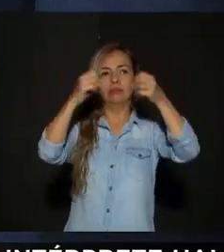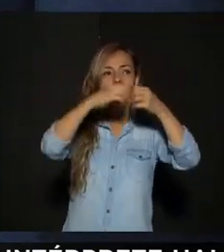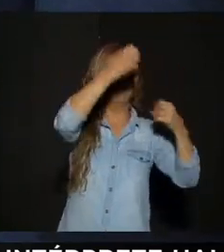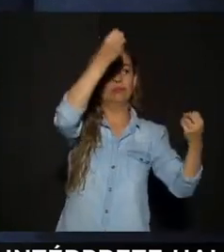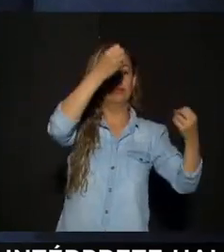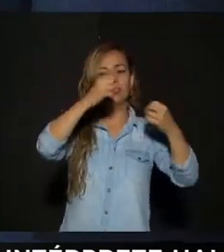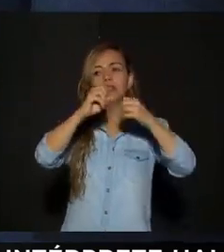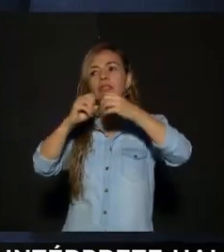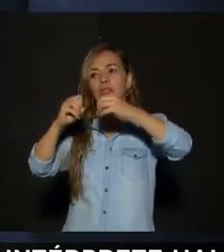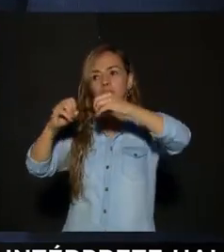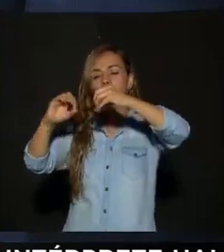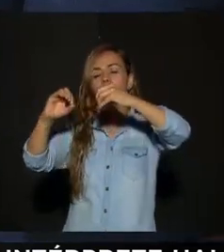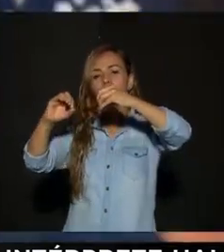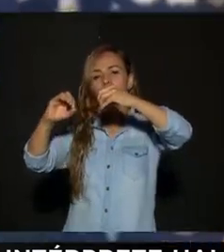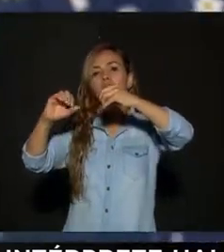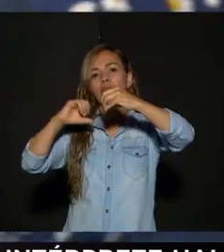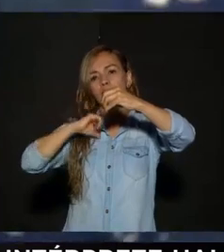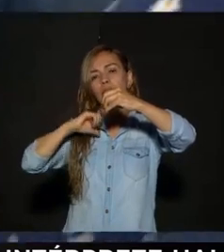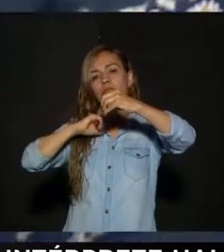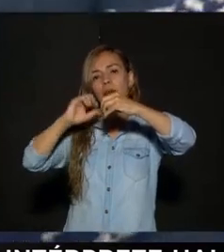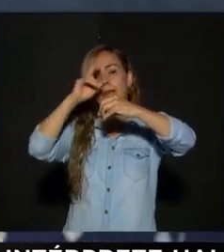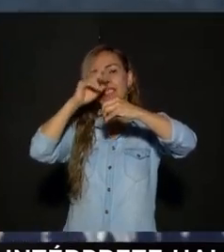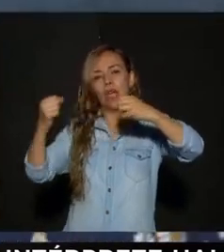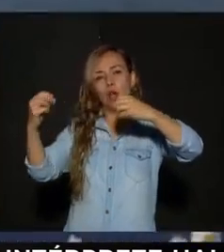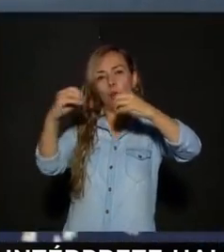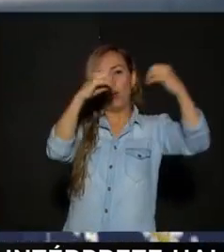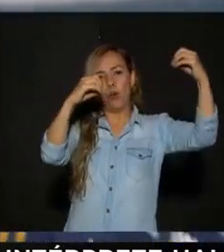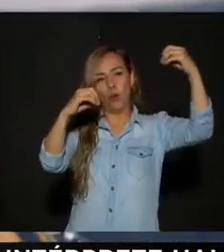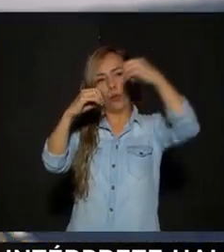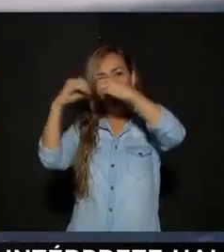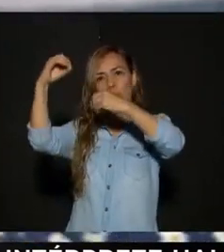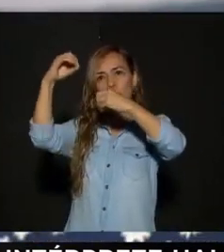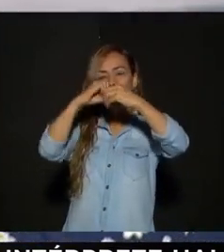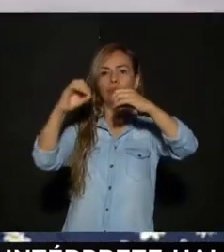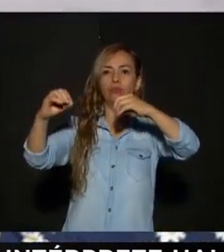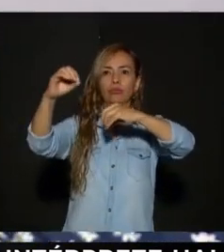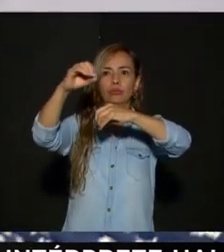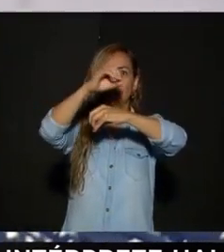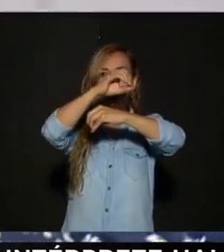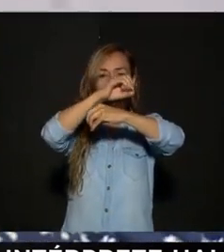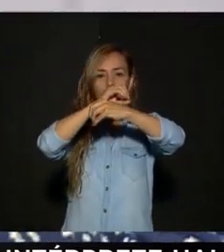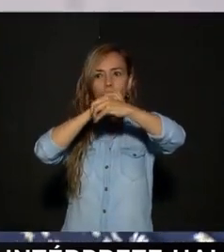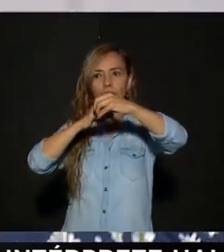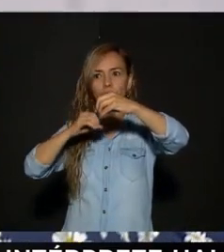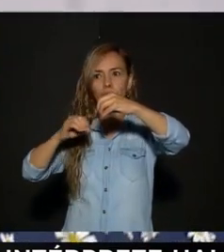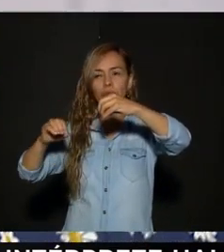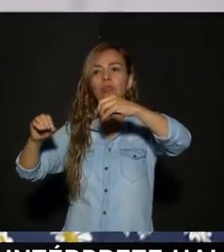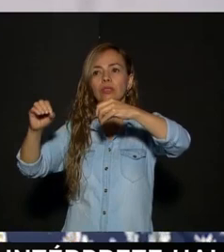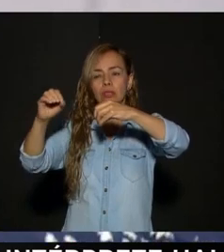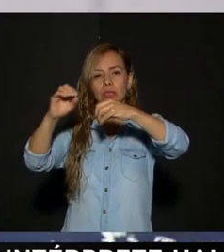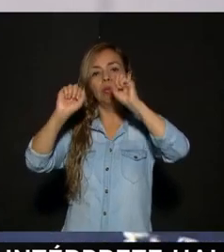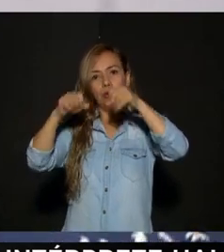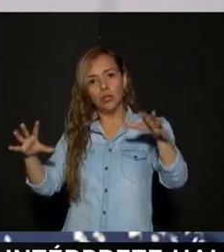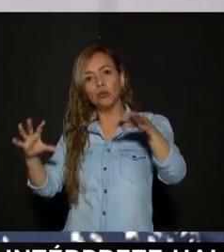le quedaba como unos pequeñitos golpes. Este sería el asteroide. Estos se podían formar, digamos, y se podían volver a